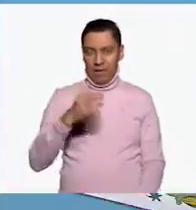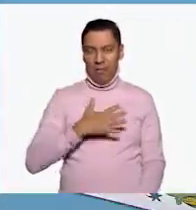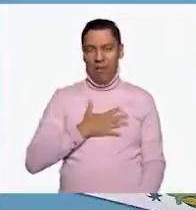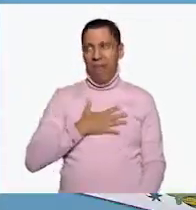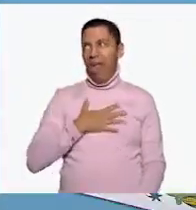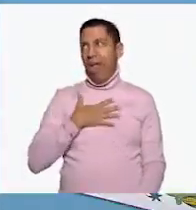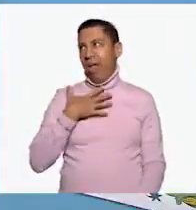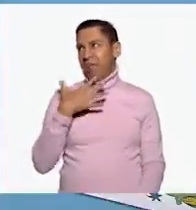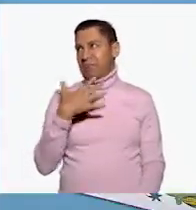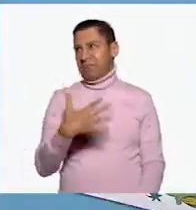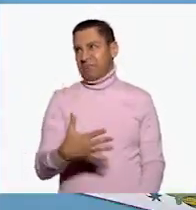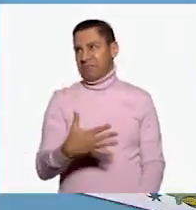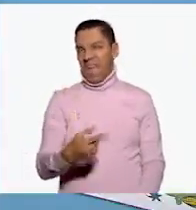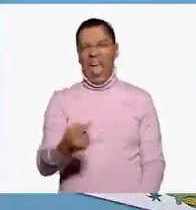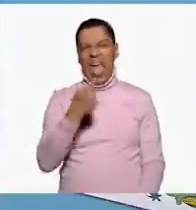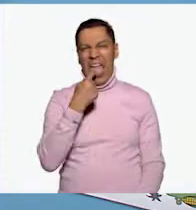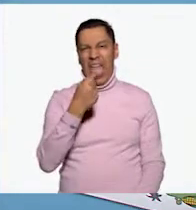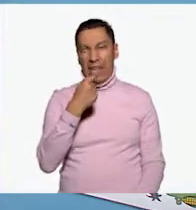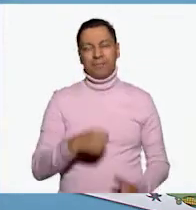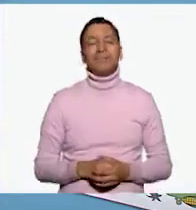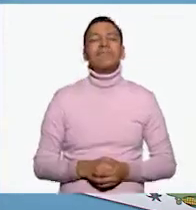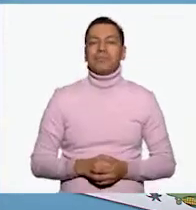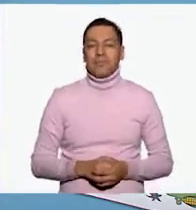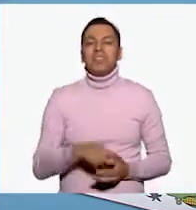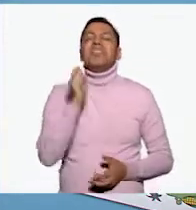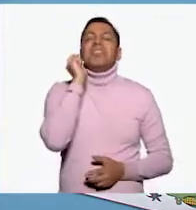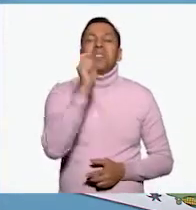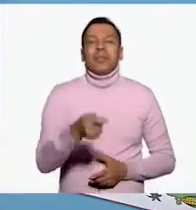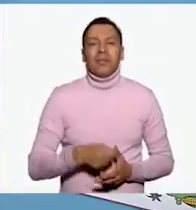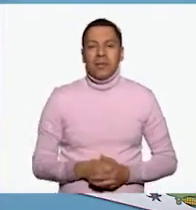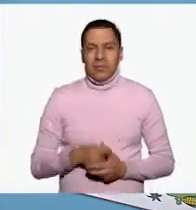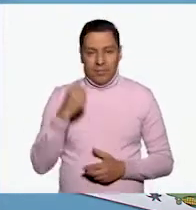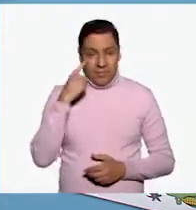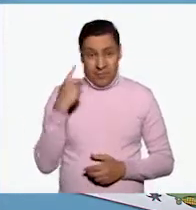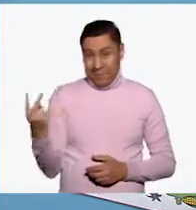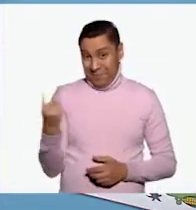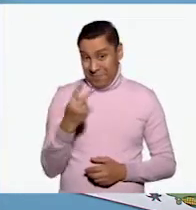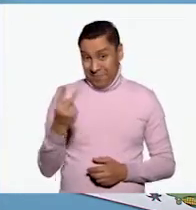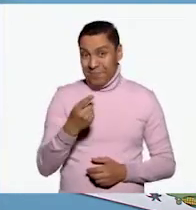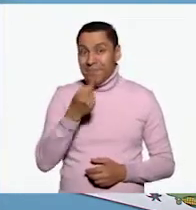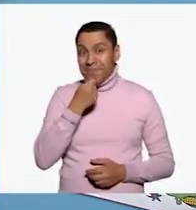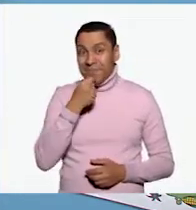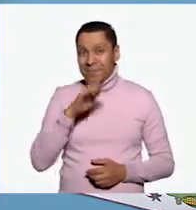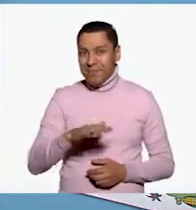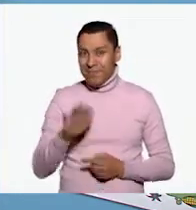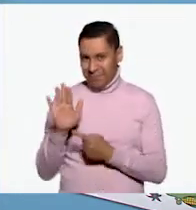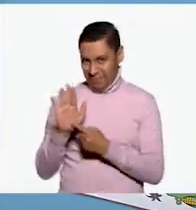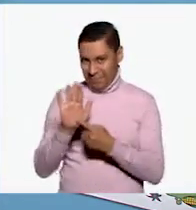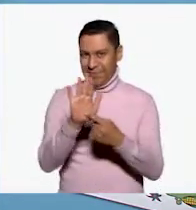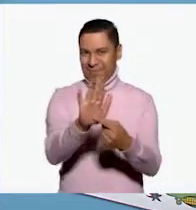y quiero que veamos lo que nos mostrará Renata e Ictan. ¿Están listos?